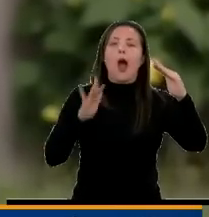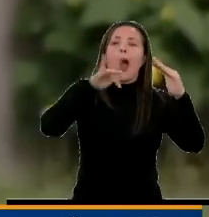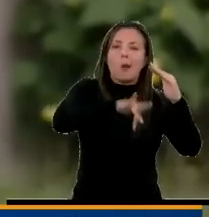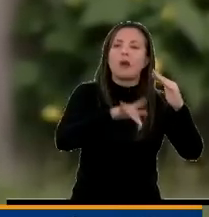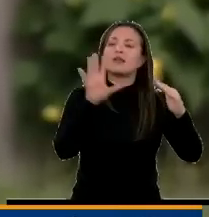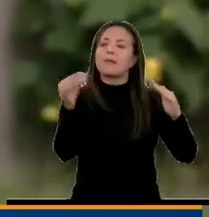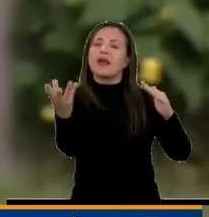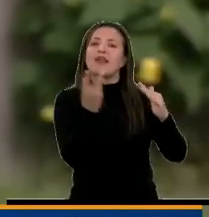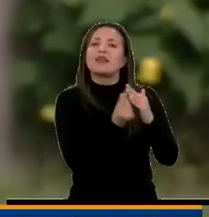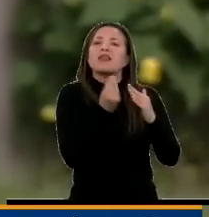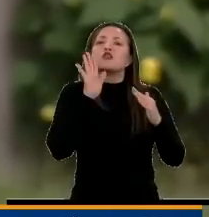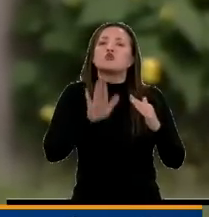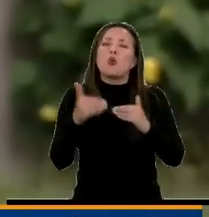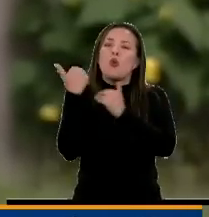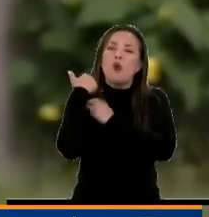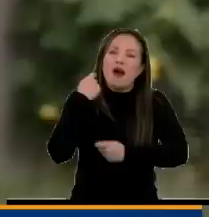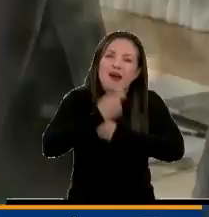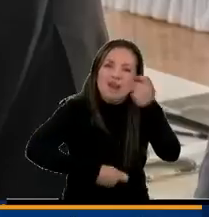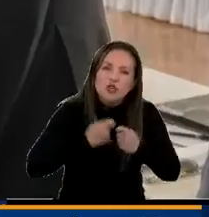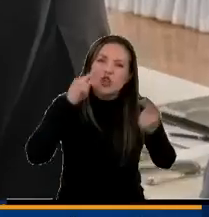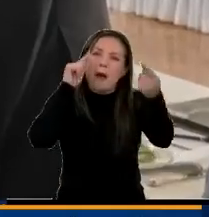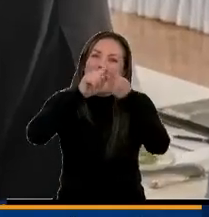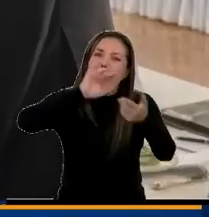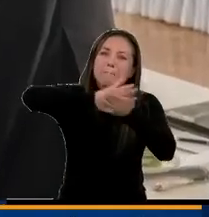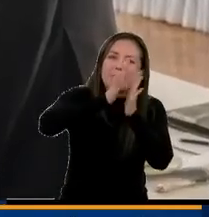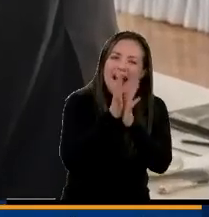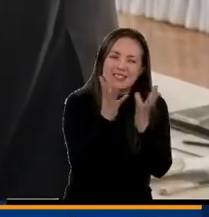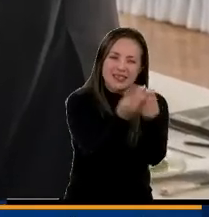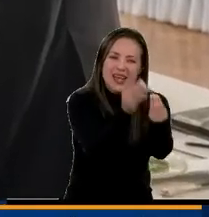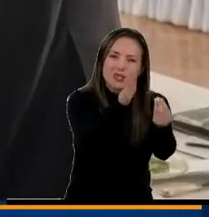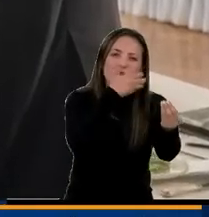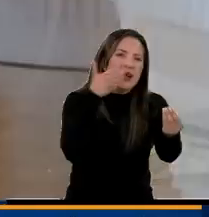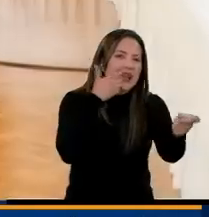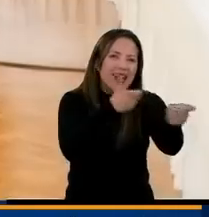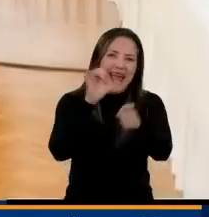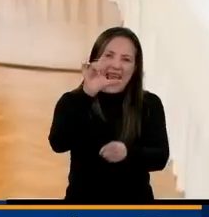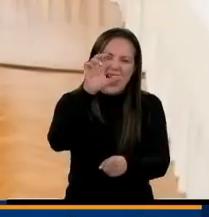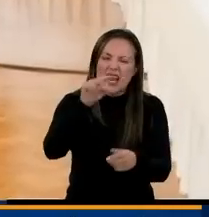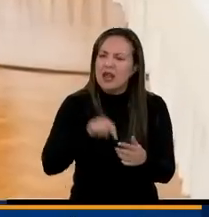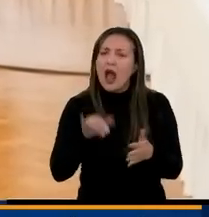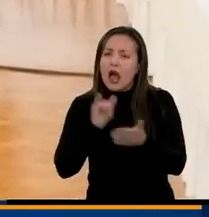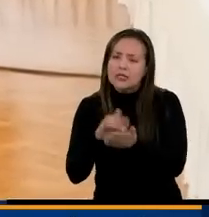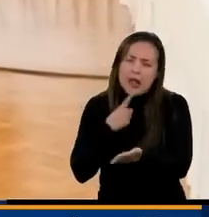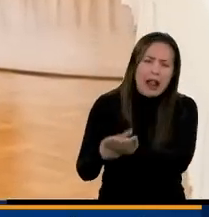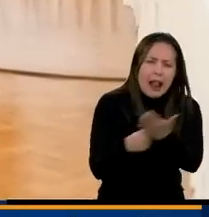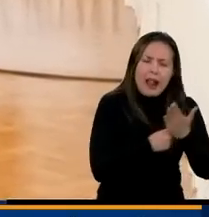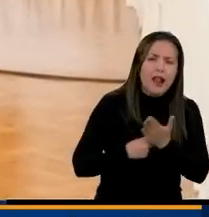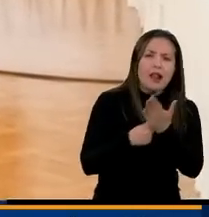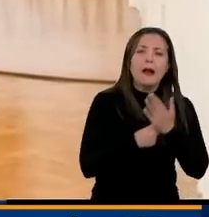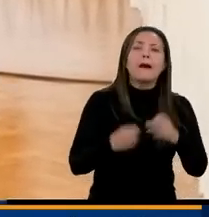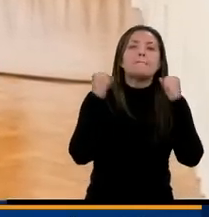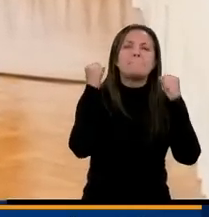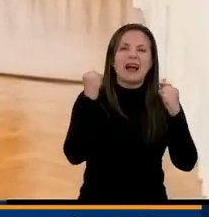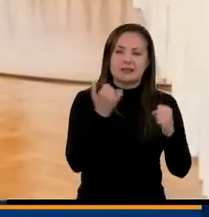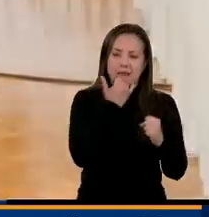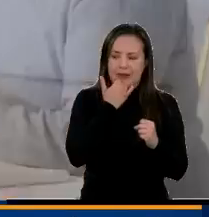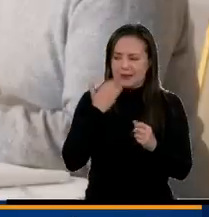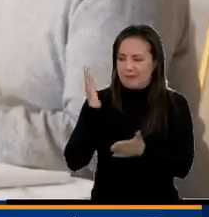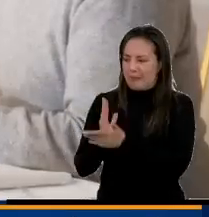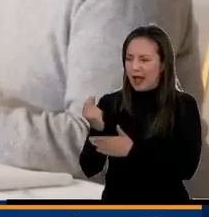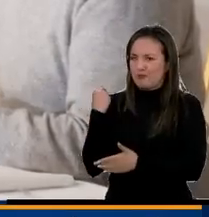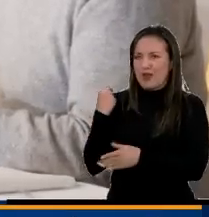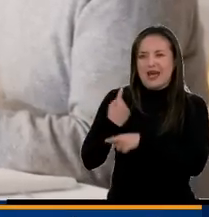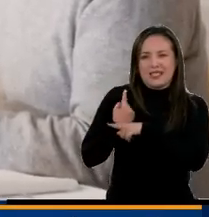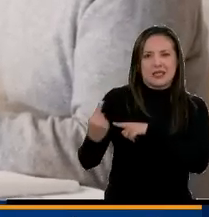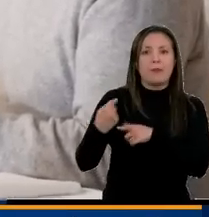del gobierno nacional que está negociando la paz con la guerrilla del ELN. Varios puntos se tocaron, especialmente lo que pasó esta semana, donde 9